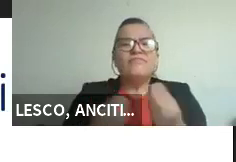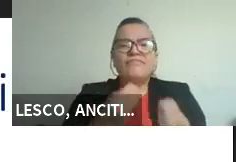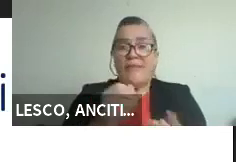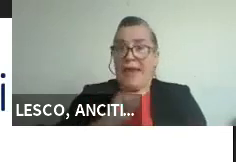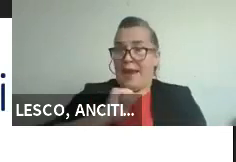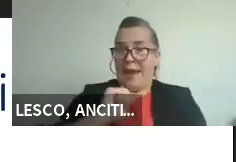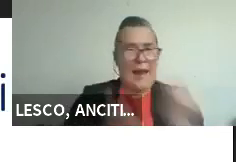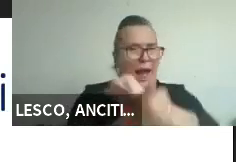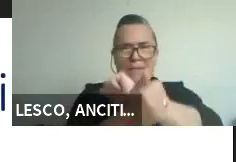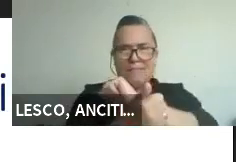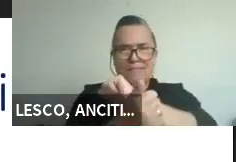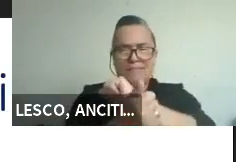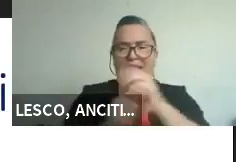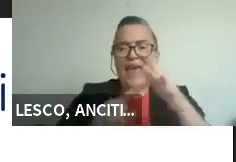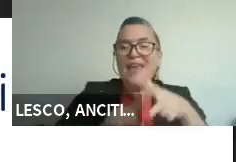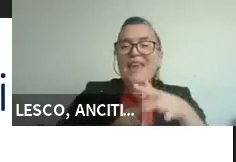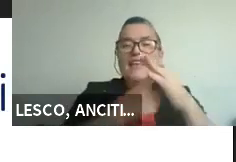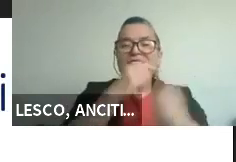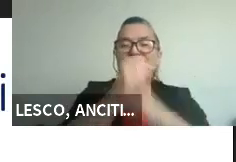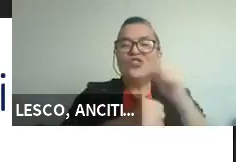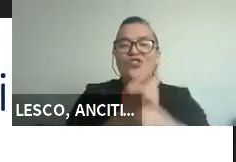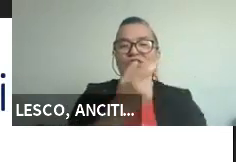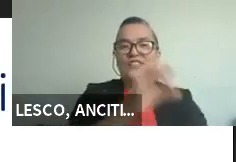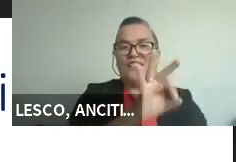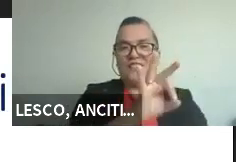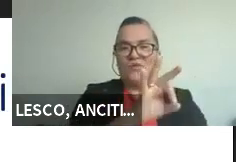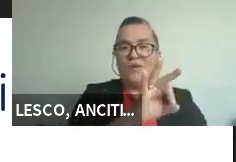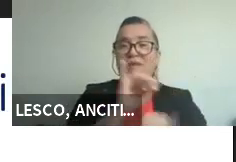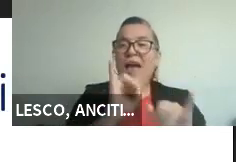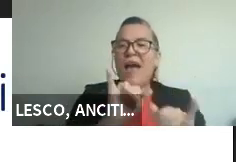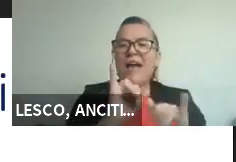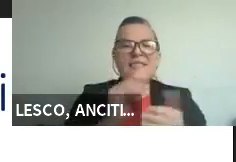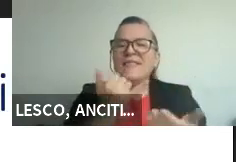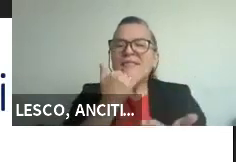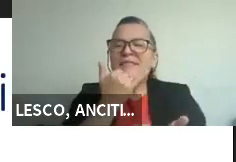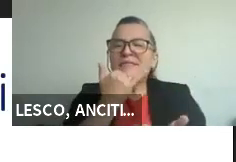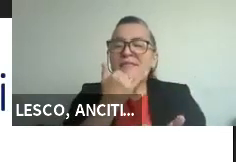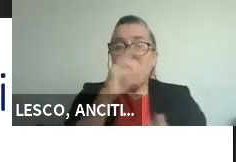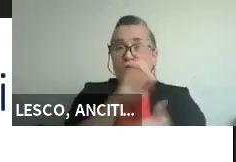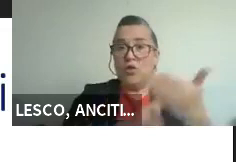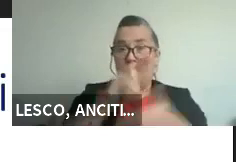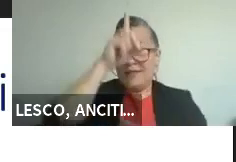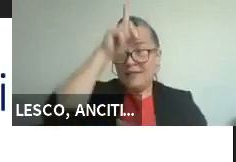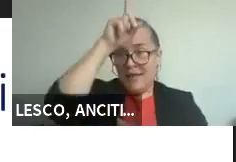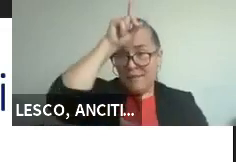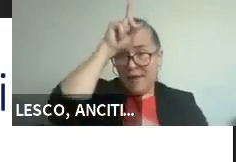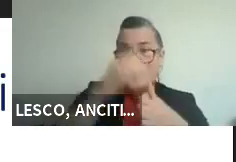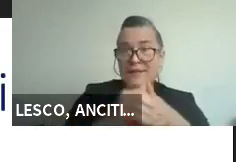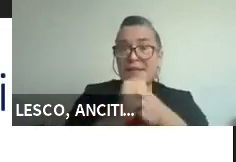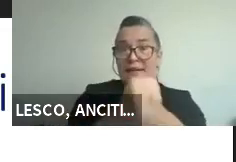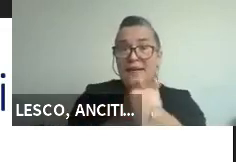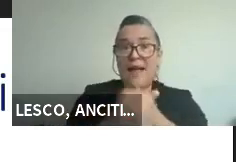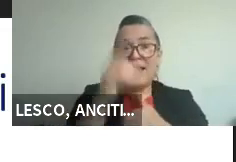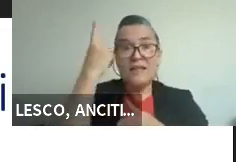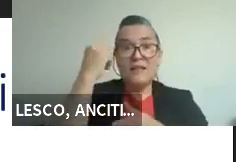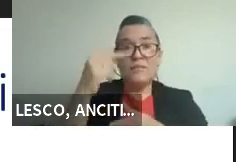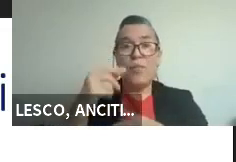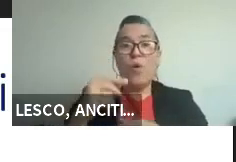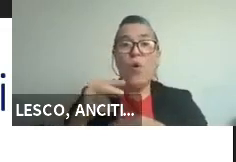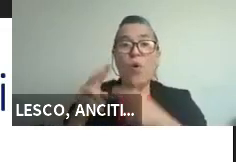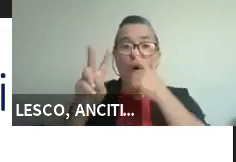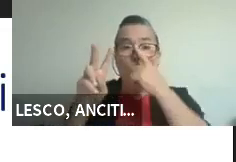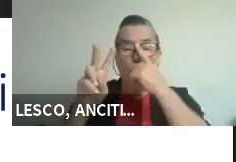inicios del siglo 19 cuando se dan las reformas en las universidades alemanas lideradas sobre todo por virgen von